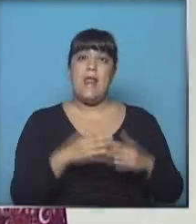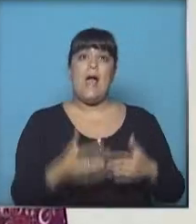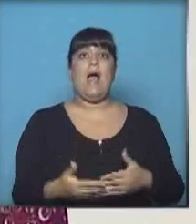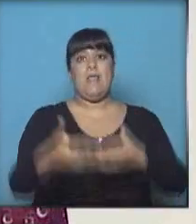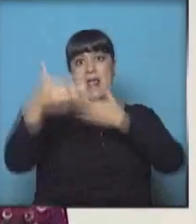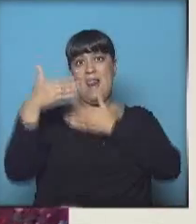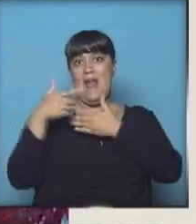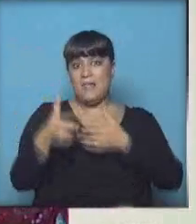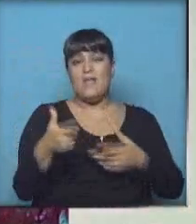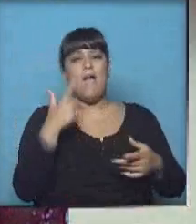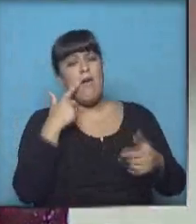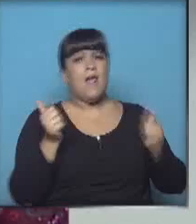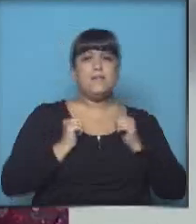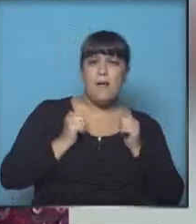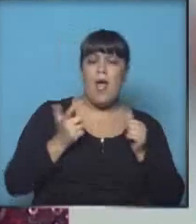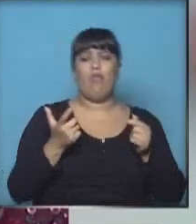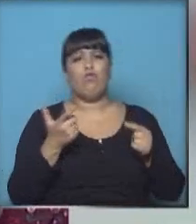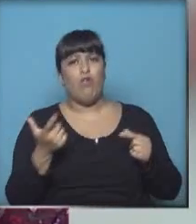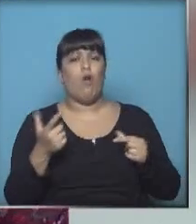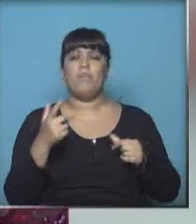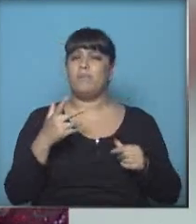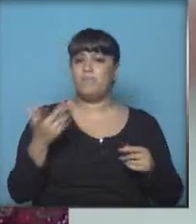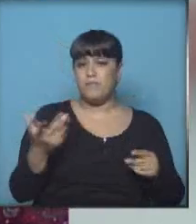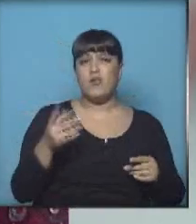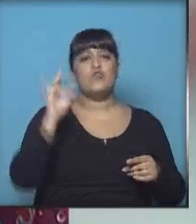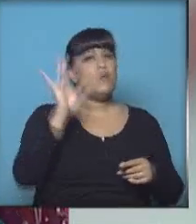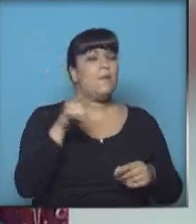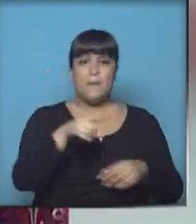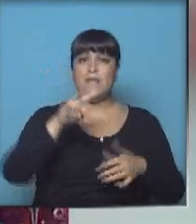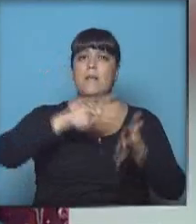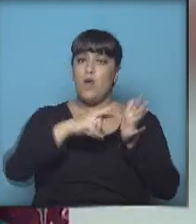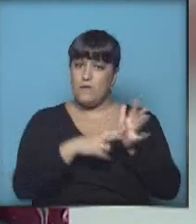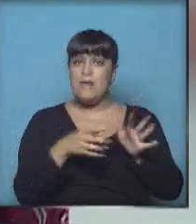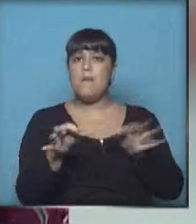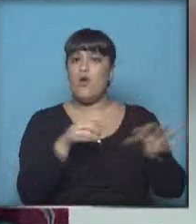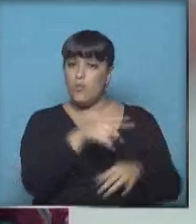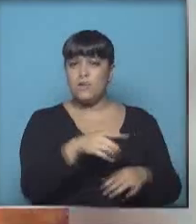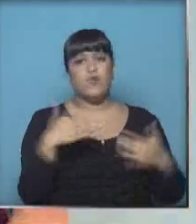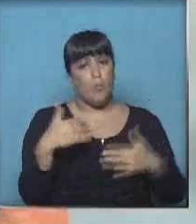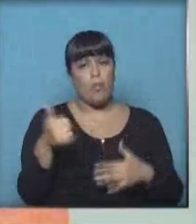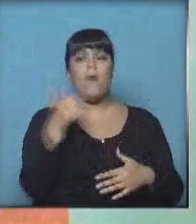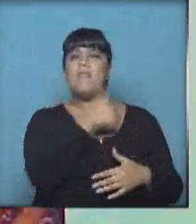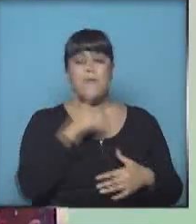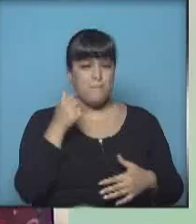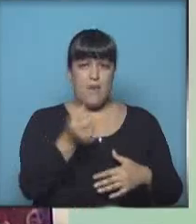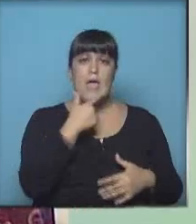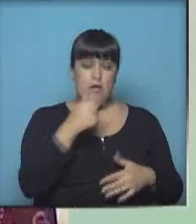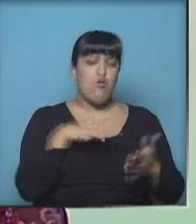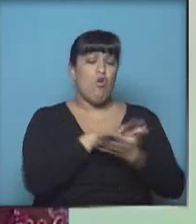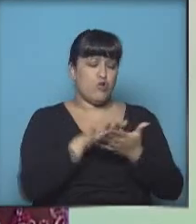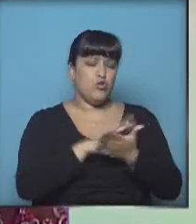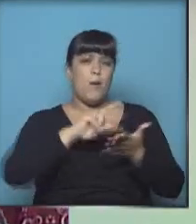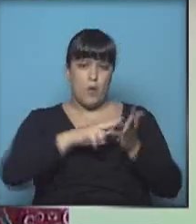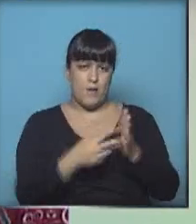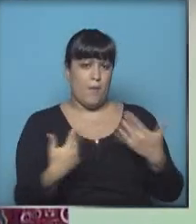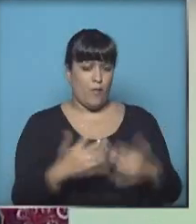de por ahí seguir esperando con una expectativa que por ahí no se produce. Solamente por esta situación. Se puede controlar situación. Médicamente la ovulación y se resuelve el problema.